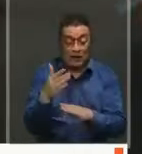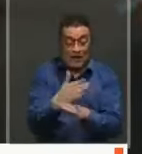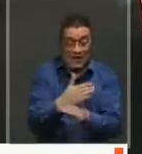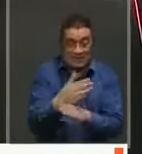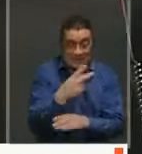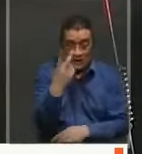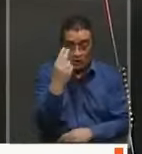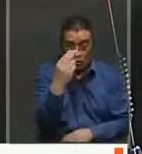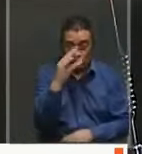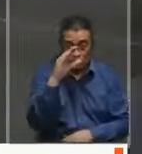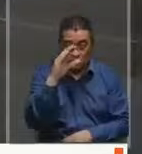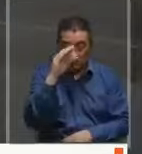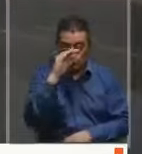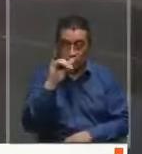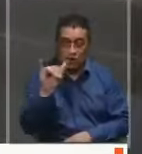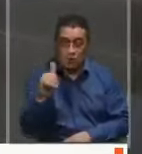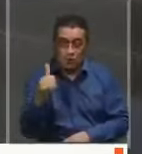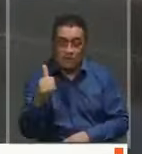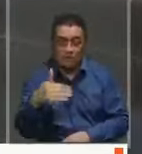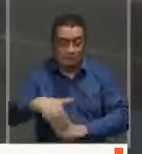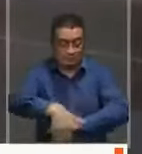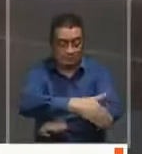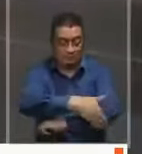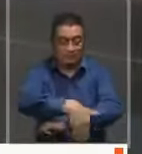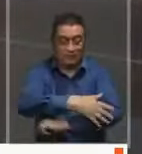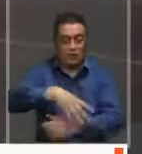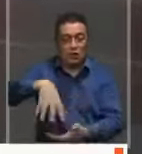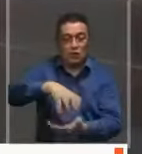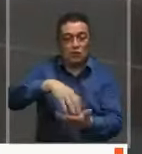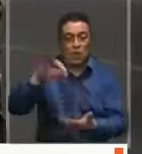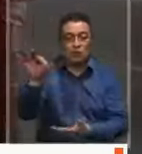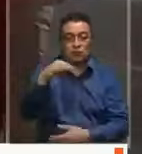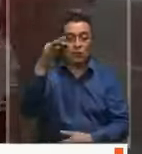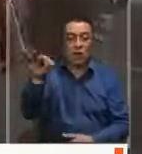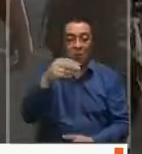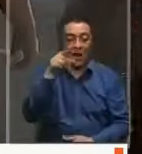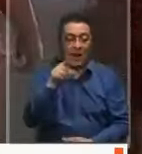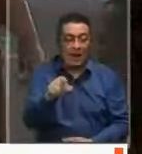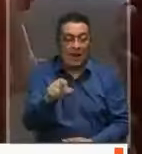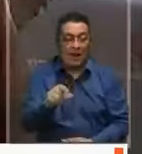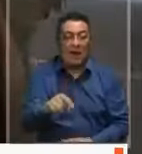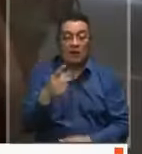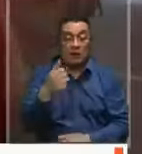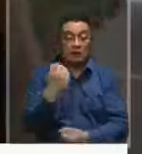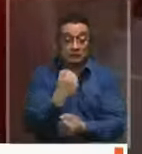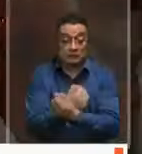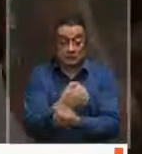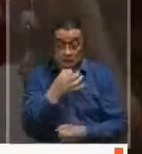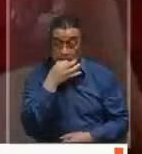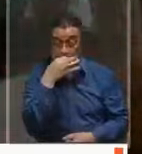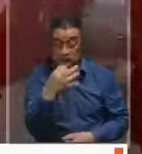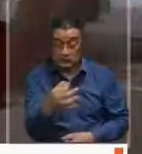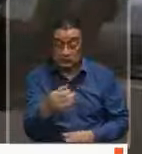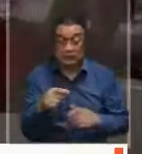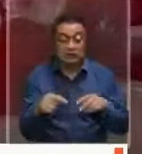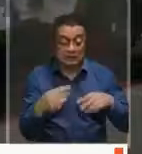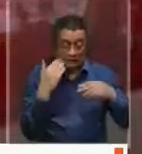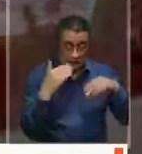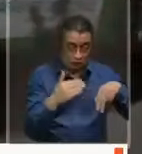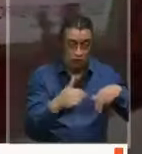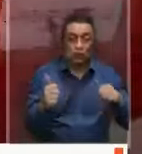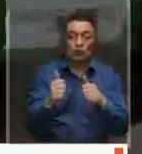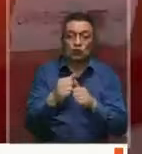medianoche de este jueves en este pasaje de la comuna de Pudahuel. Y según la policía, el pequeño andaba con otros cuatro